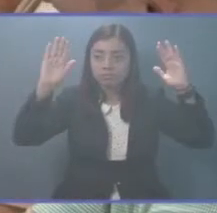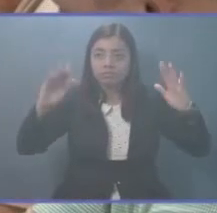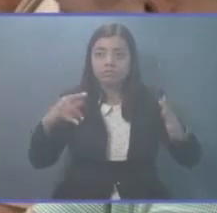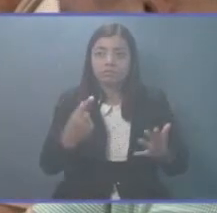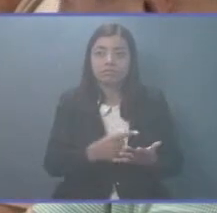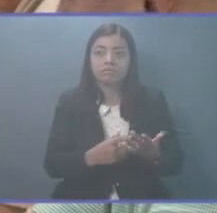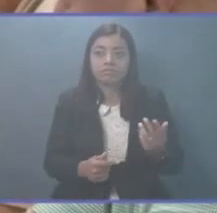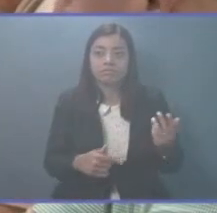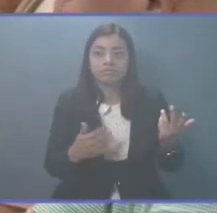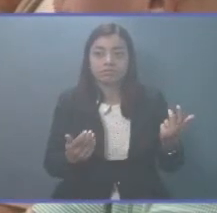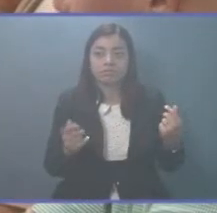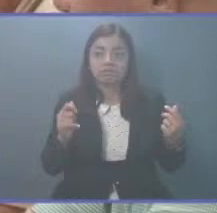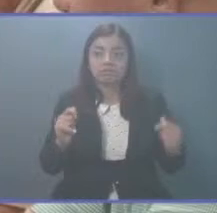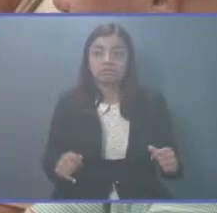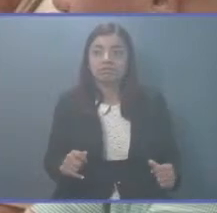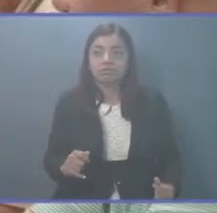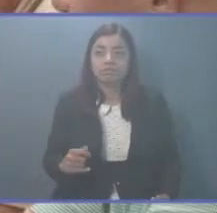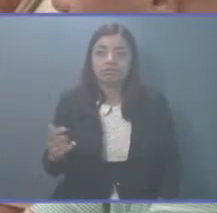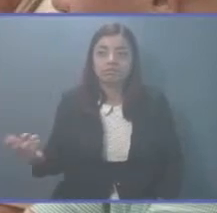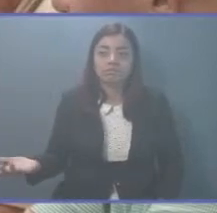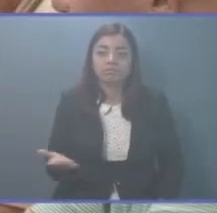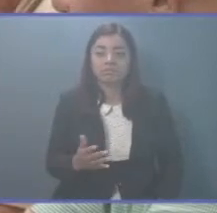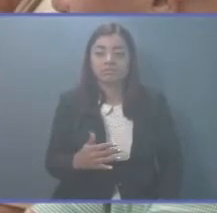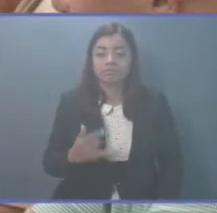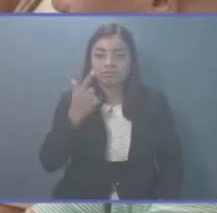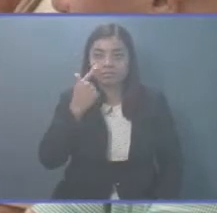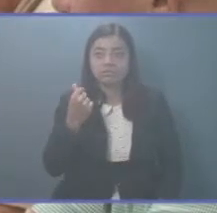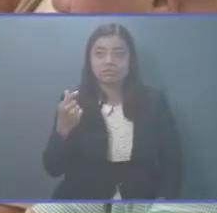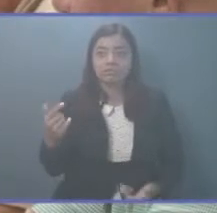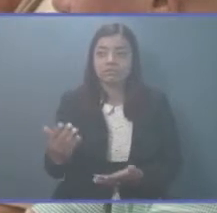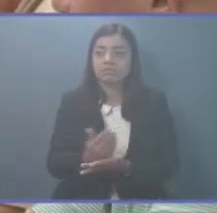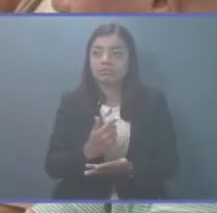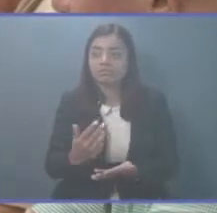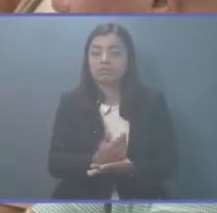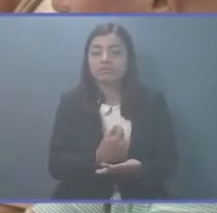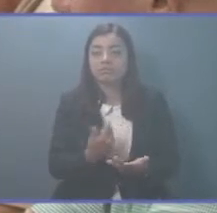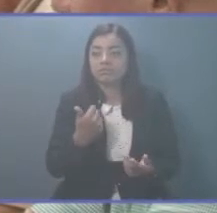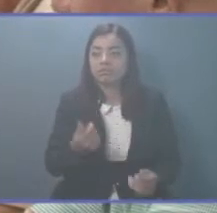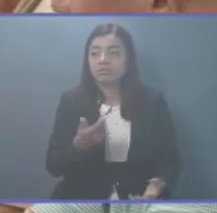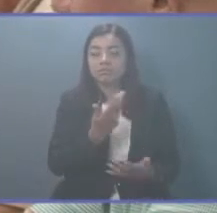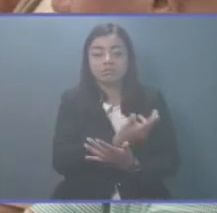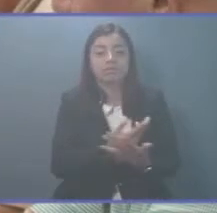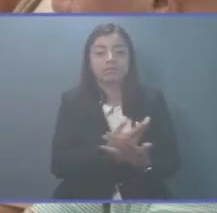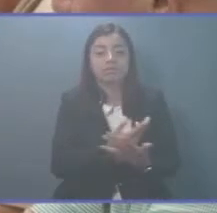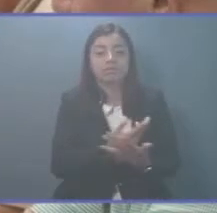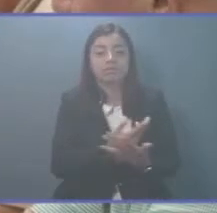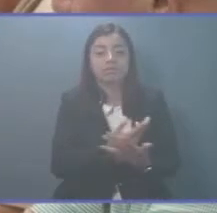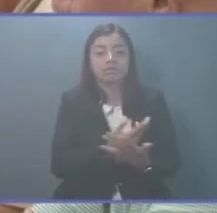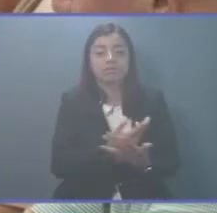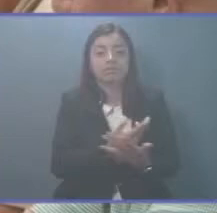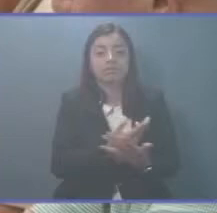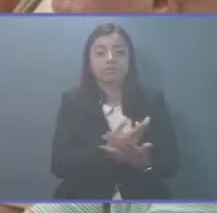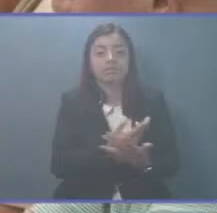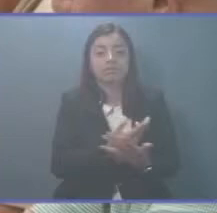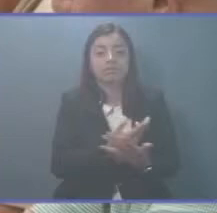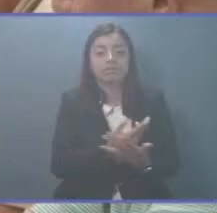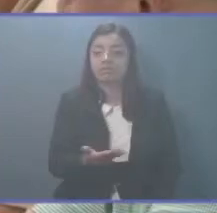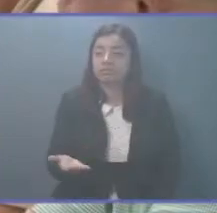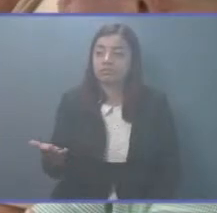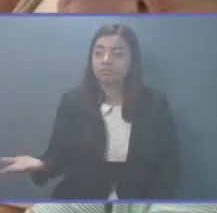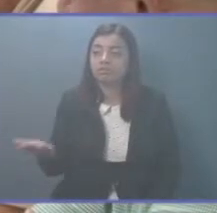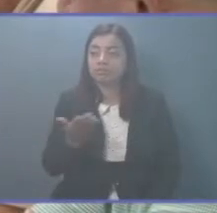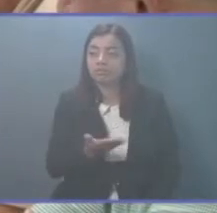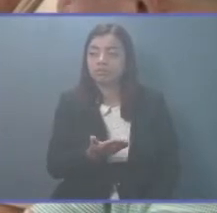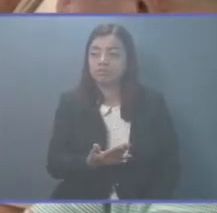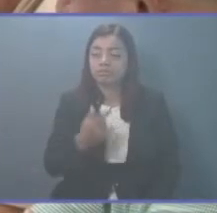que diere, que ofreciere, que prometiere, ¿verdad?, dinero o cualquier ventaja a un testigo, a un